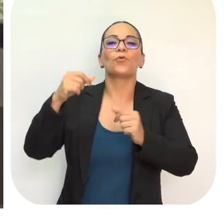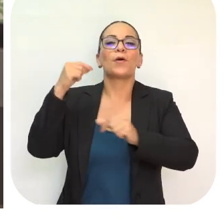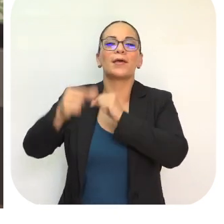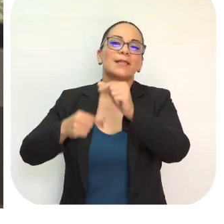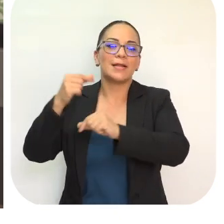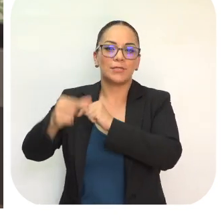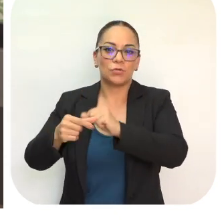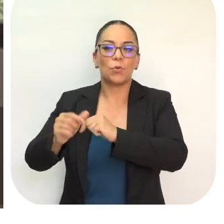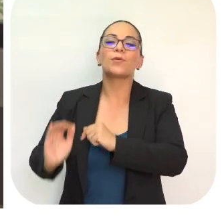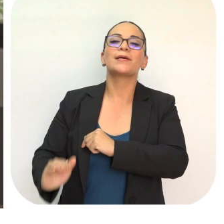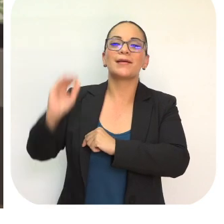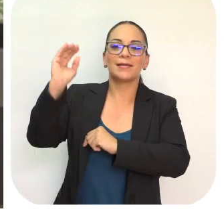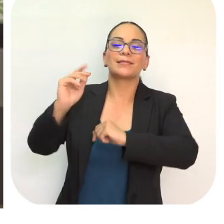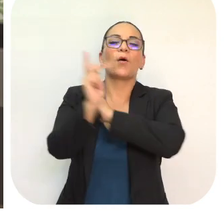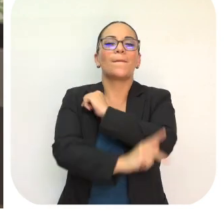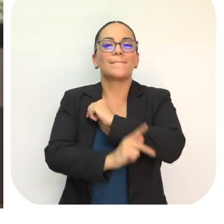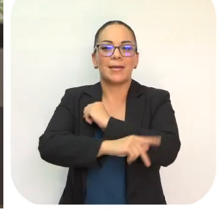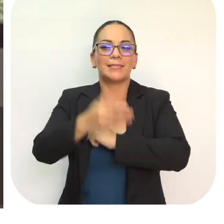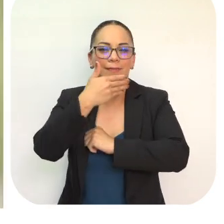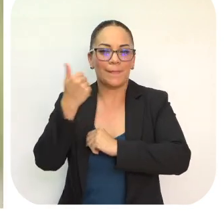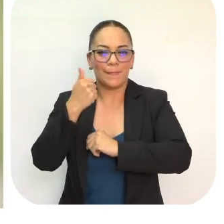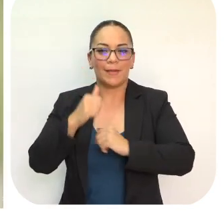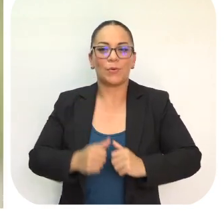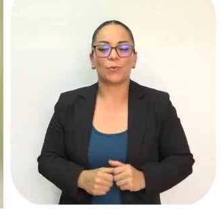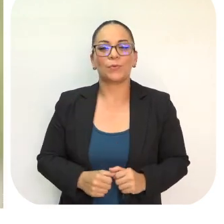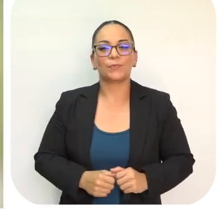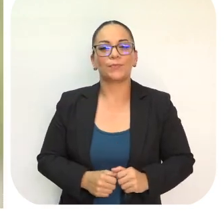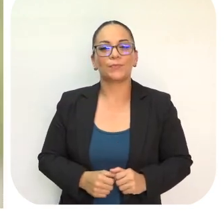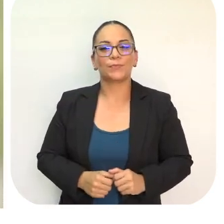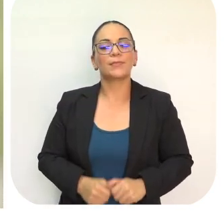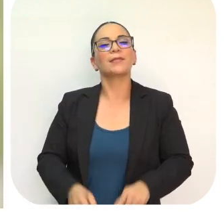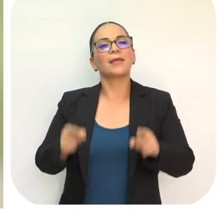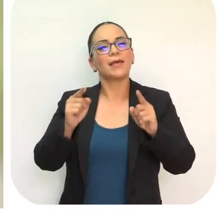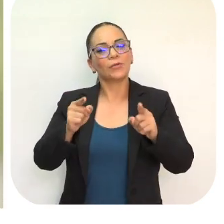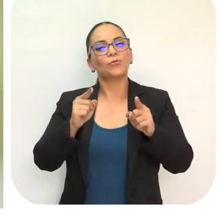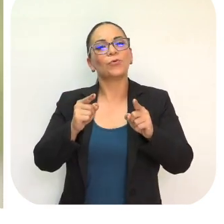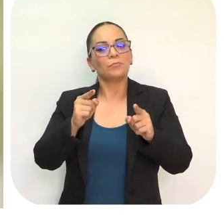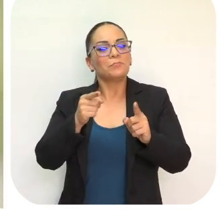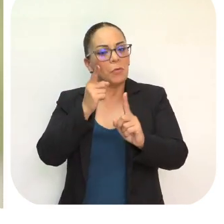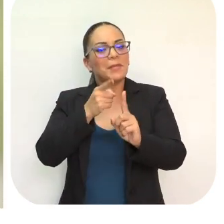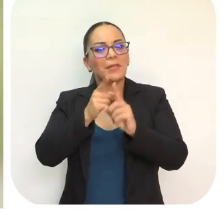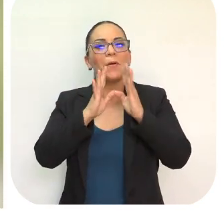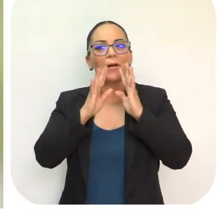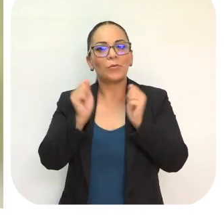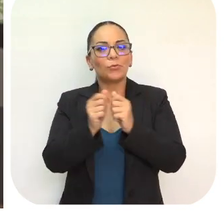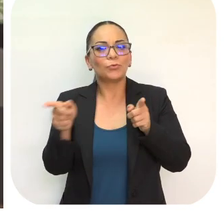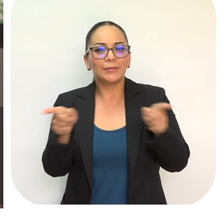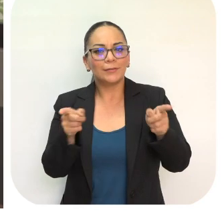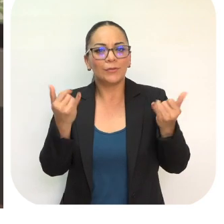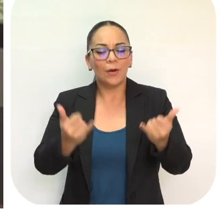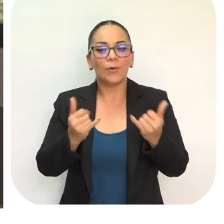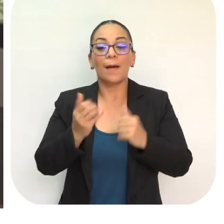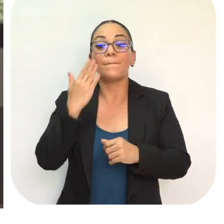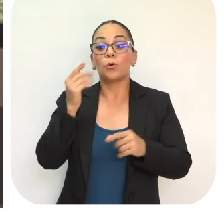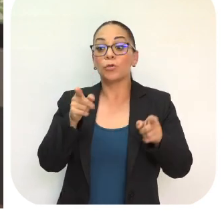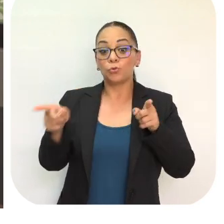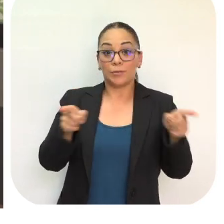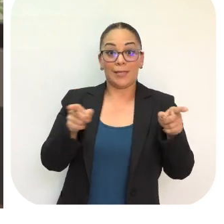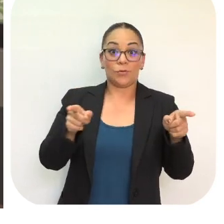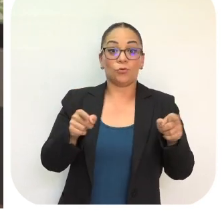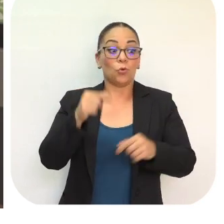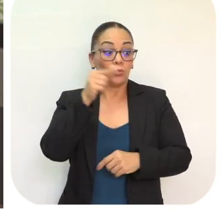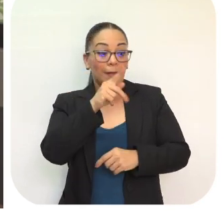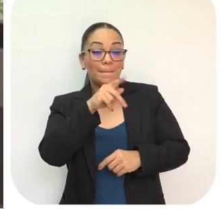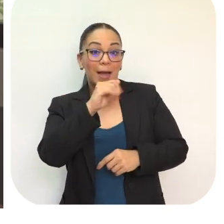generación crezca en un país mejor. Y por eso quería hablar yo con ustedes. Porque ustedes, usted don